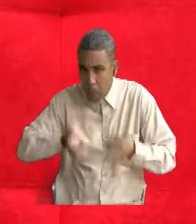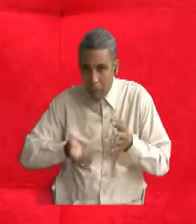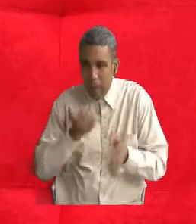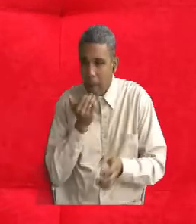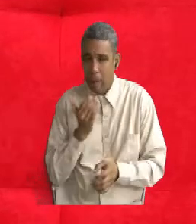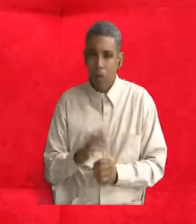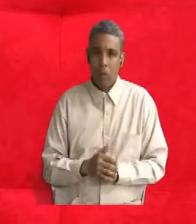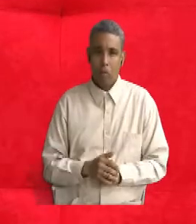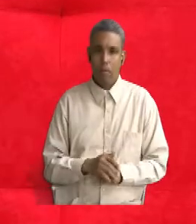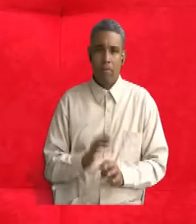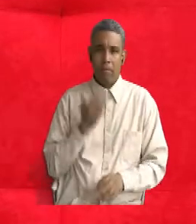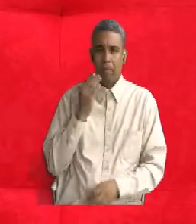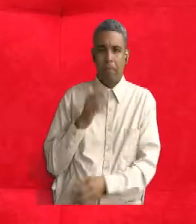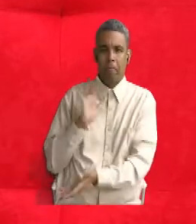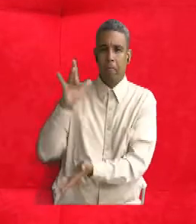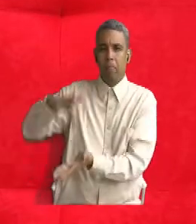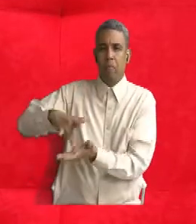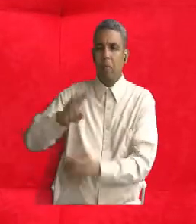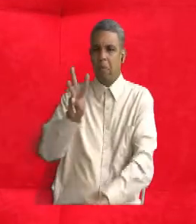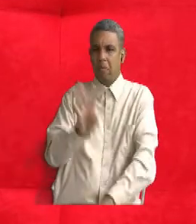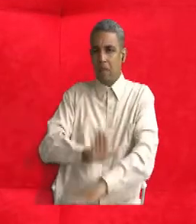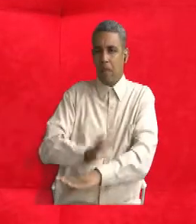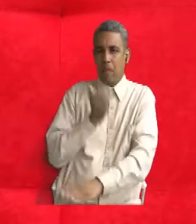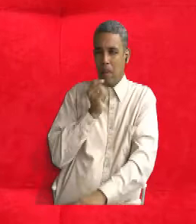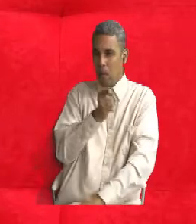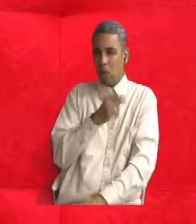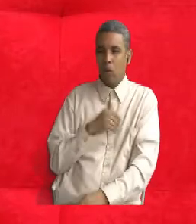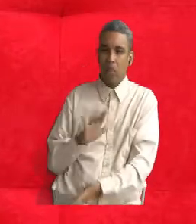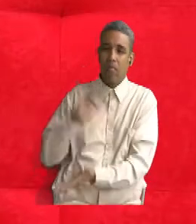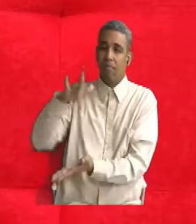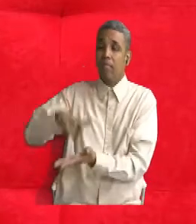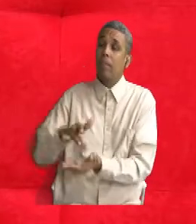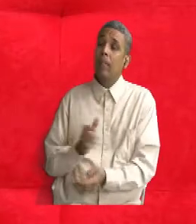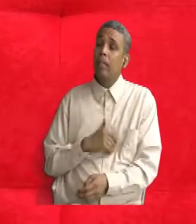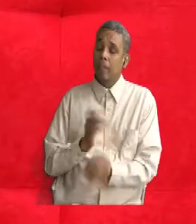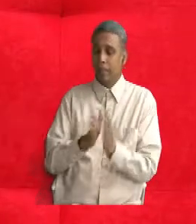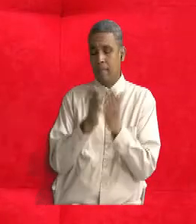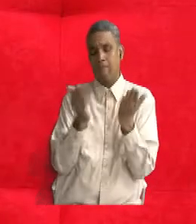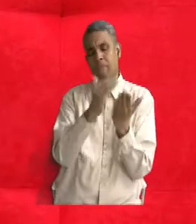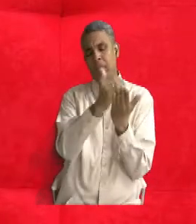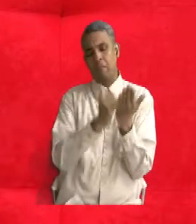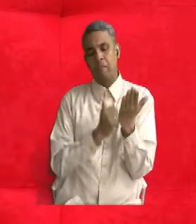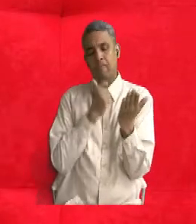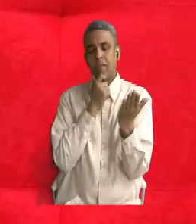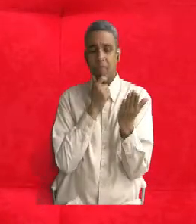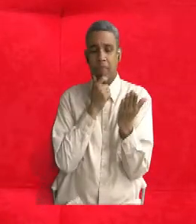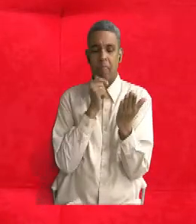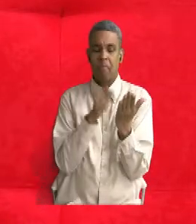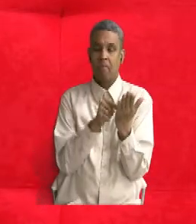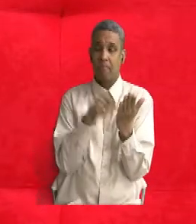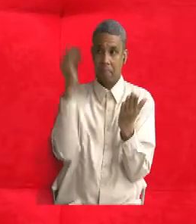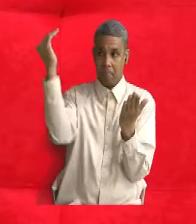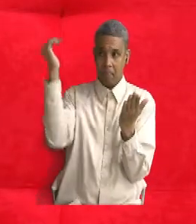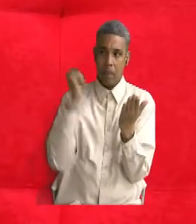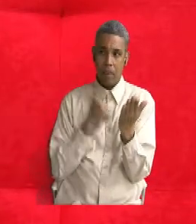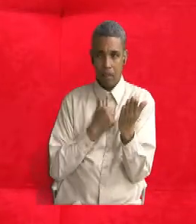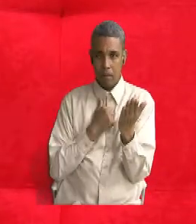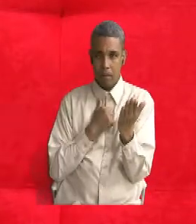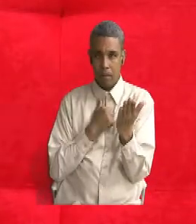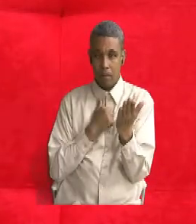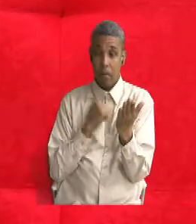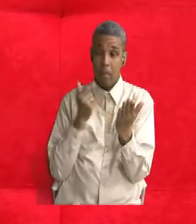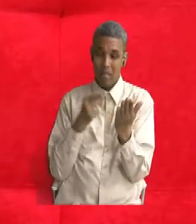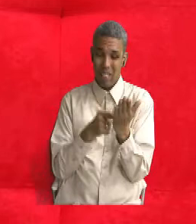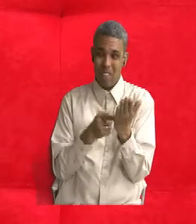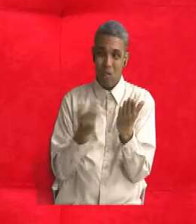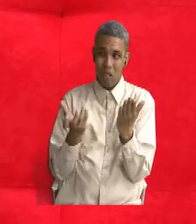preparan la mayoría de productos, por ejemplo las papas. Y cuando usted solicita un pedido, las recalientan y se las sirven. Eso es malísimo, porque usted está consumiendo